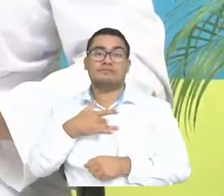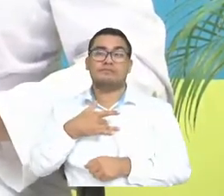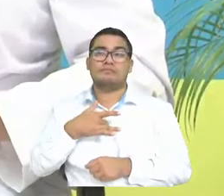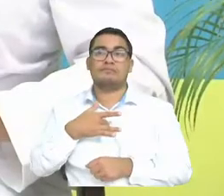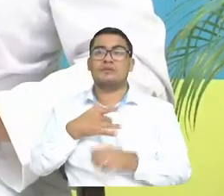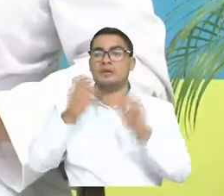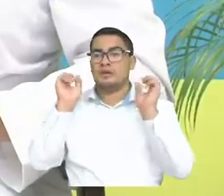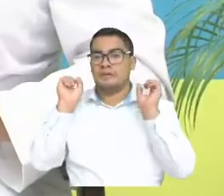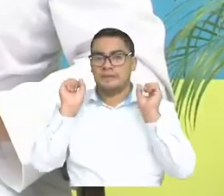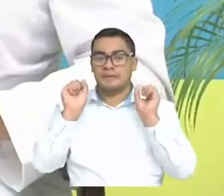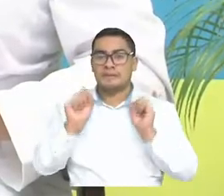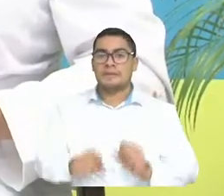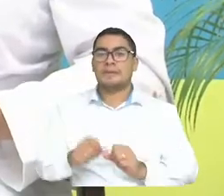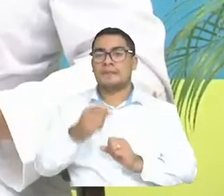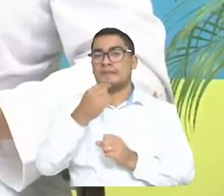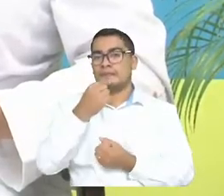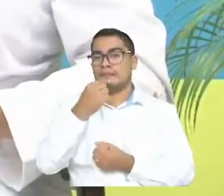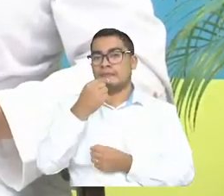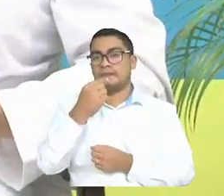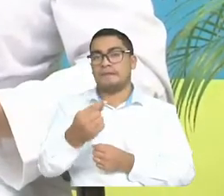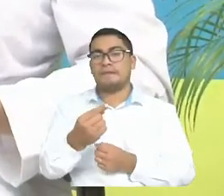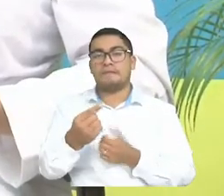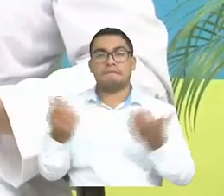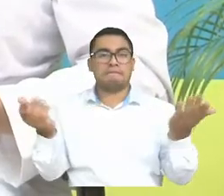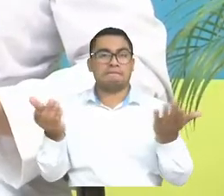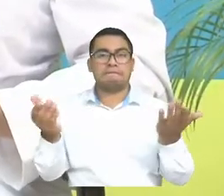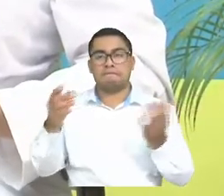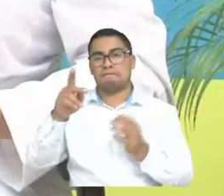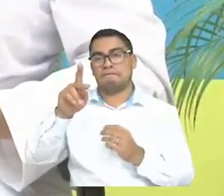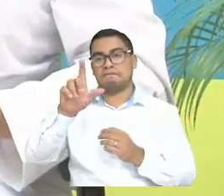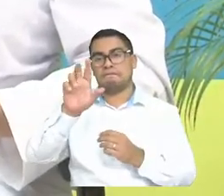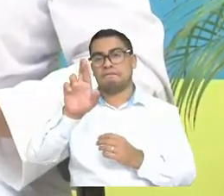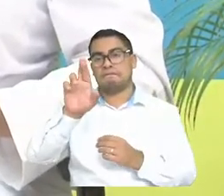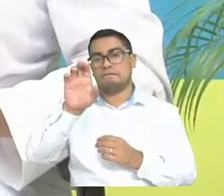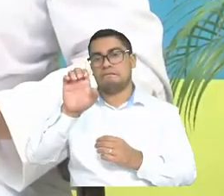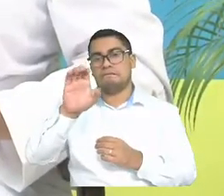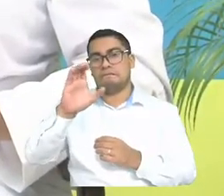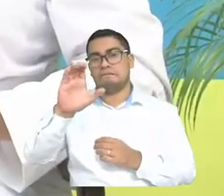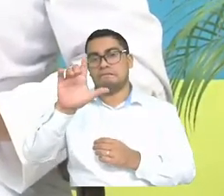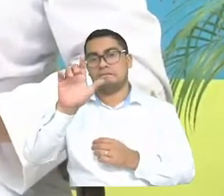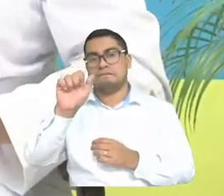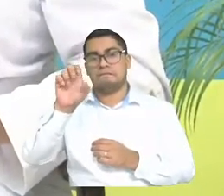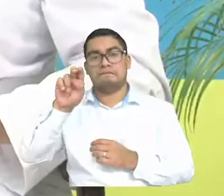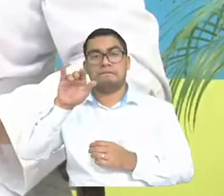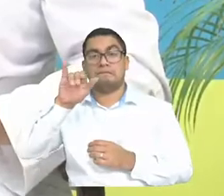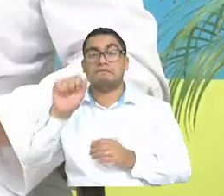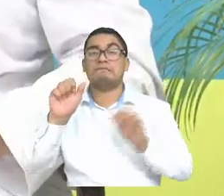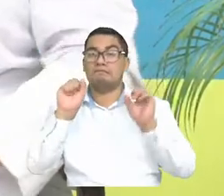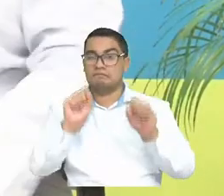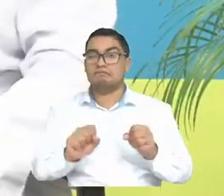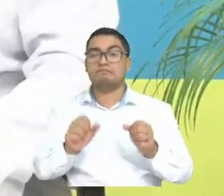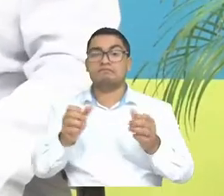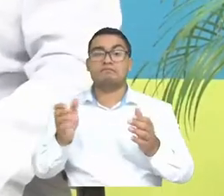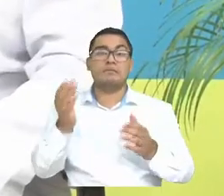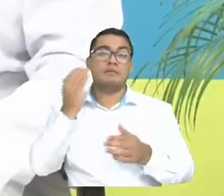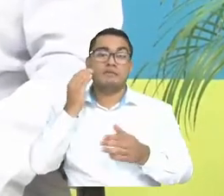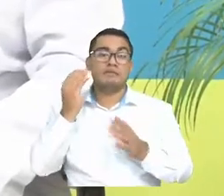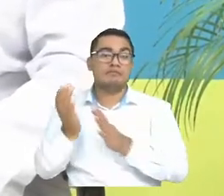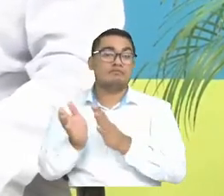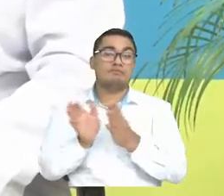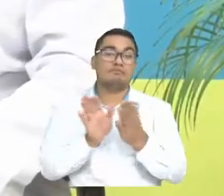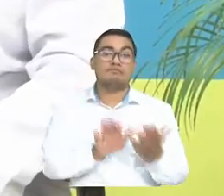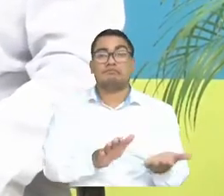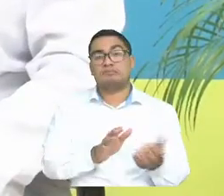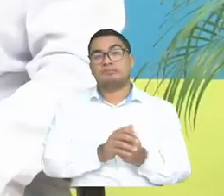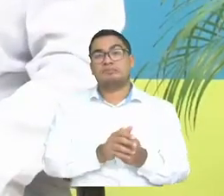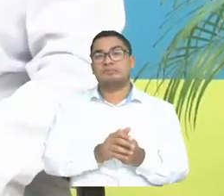puede desencadenarnos desde una preeclampsia y la preeclampsia puede llevar a la muerte materna. Ya. Ahora, usted también hablaba